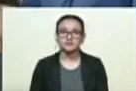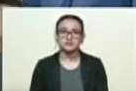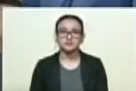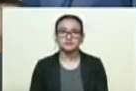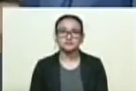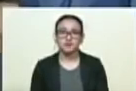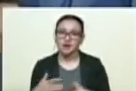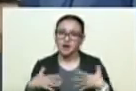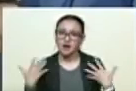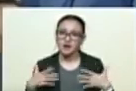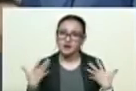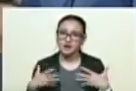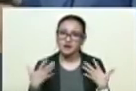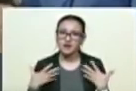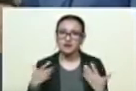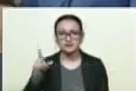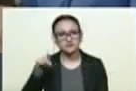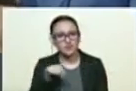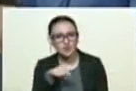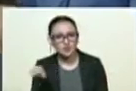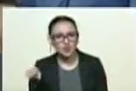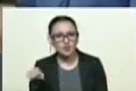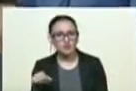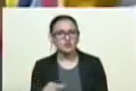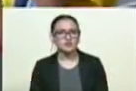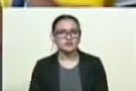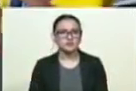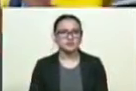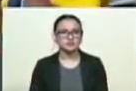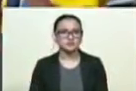¡Sí! ¡Alegre! ¡Sí! ¡Pedagógica!